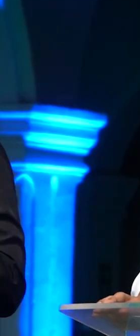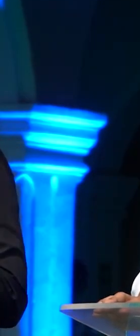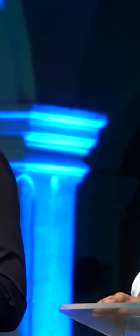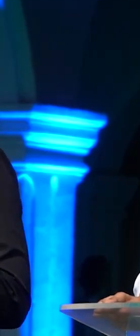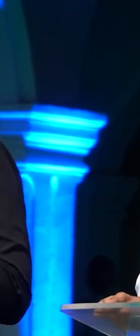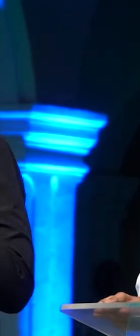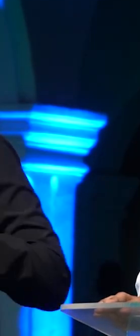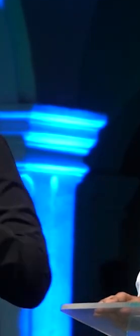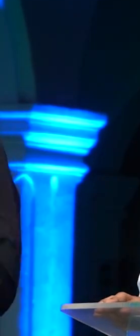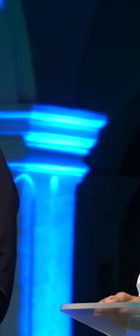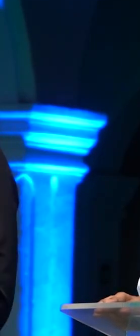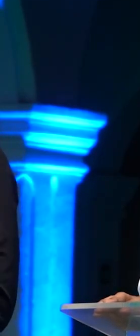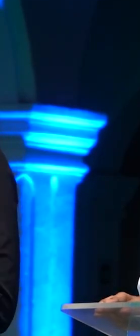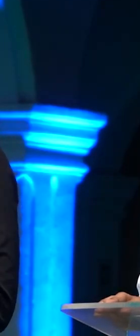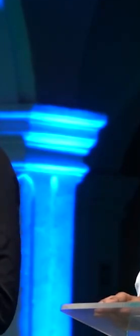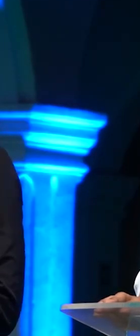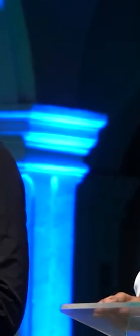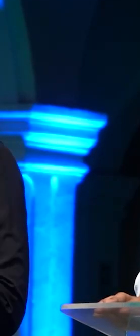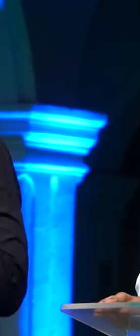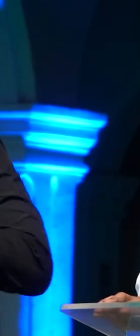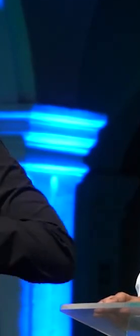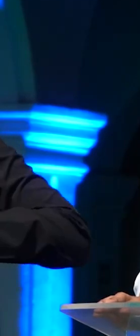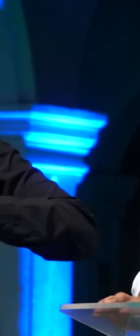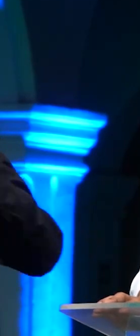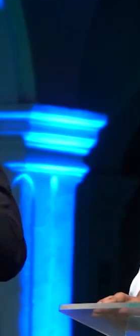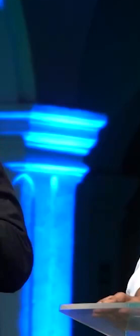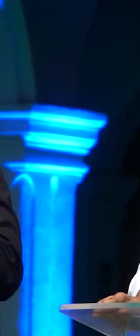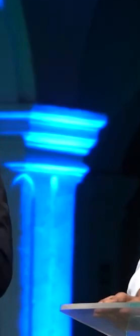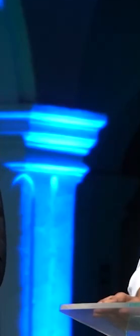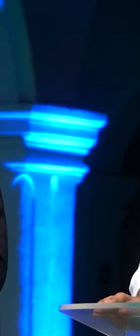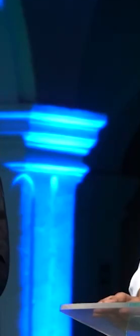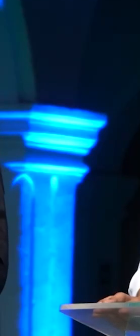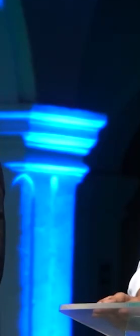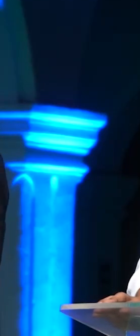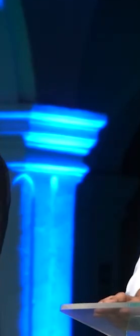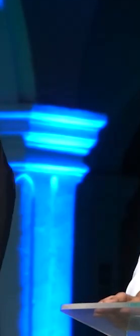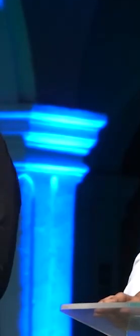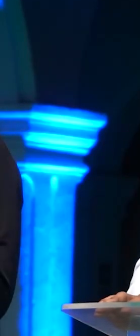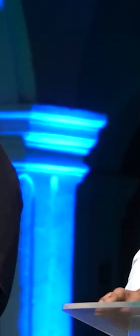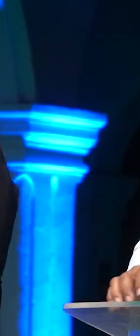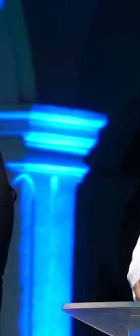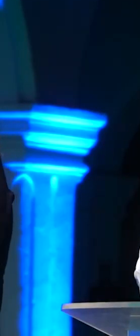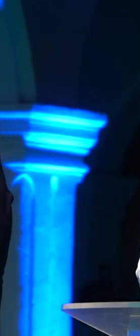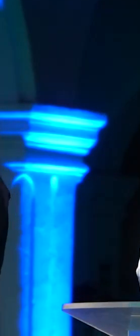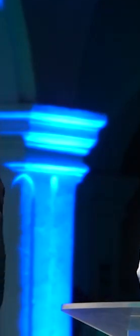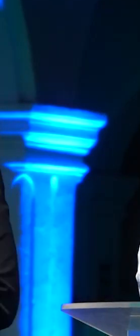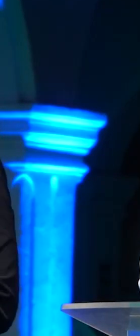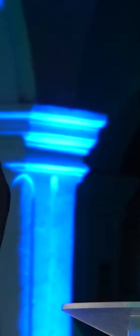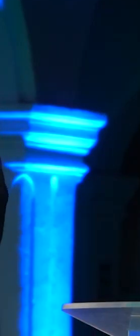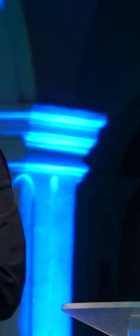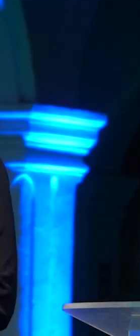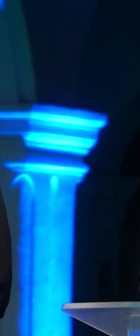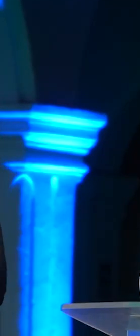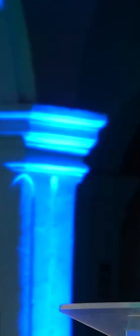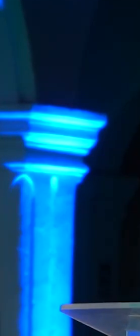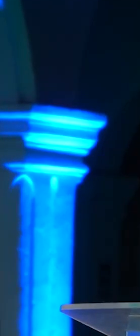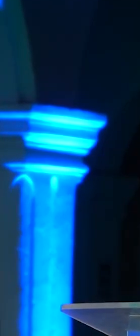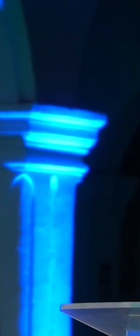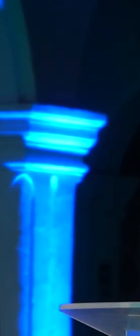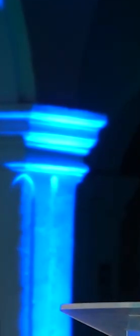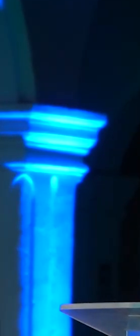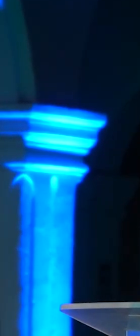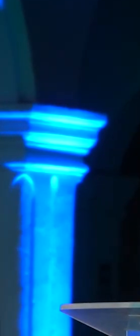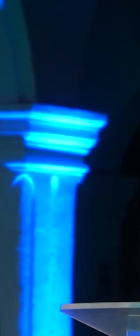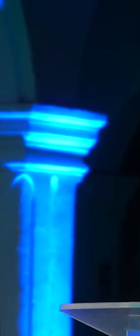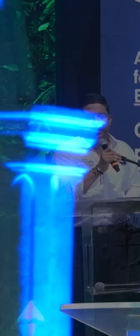ruta 128, con Stanford, con el TESH, y mucha gente que está ahí alrededor ve eso lejano, porque son las mejores universidades del